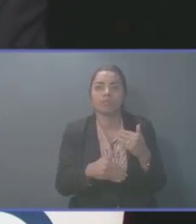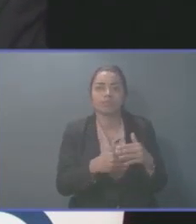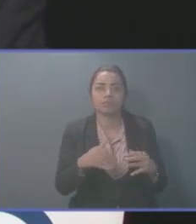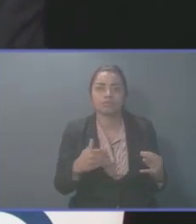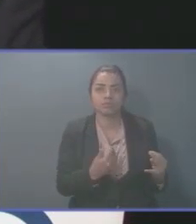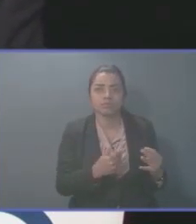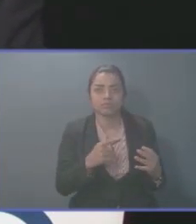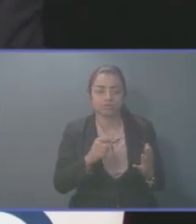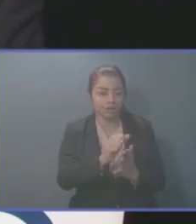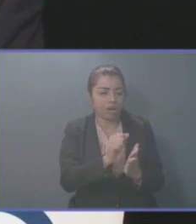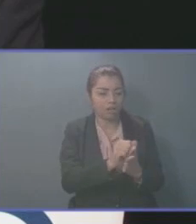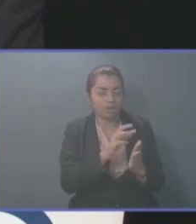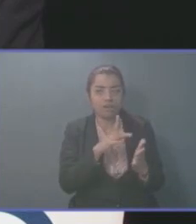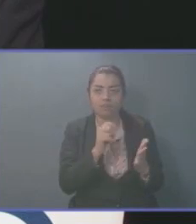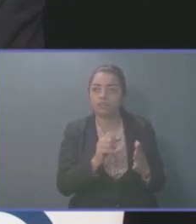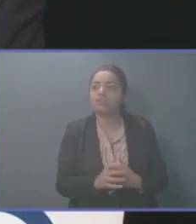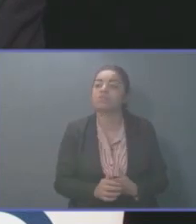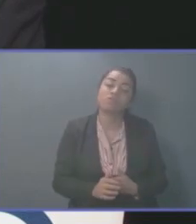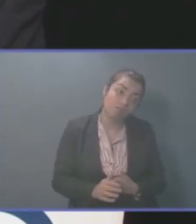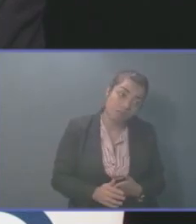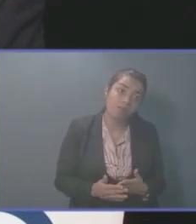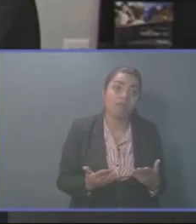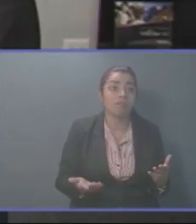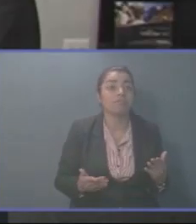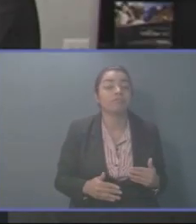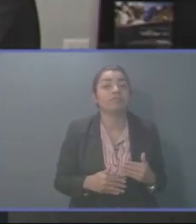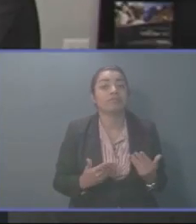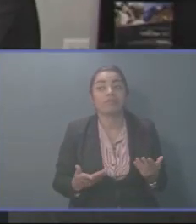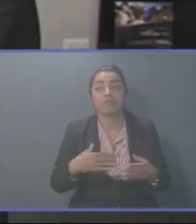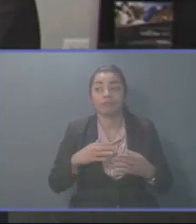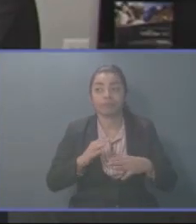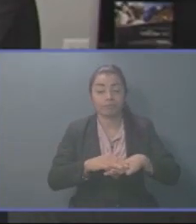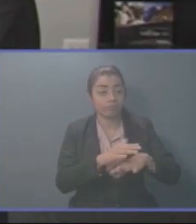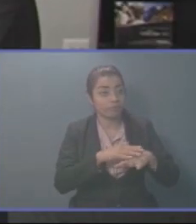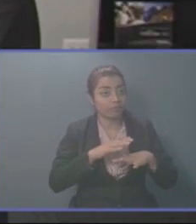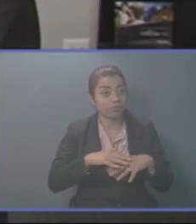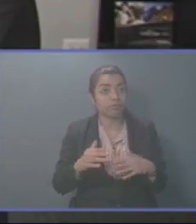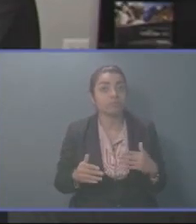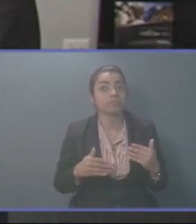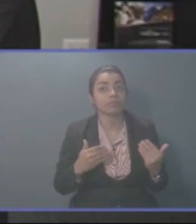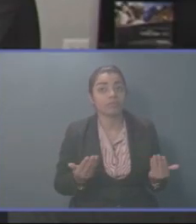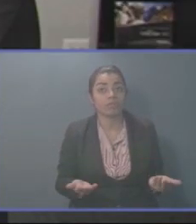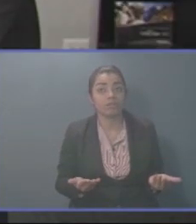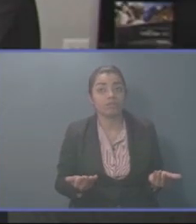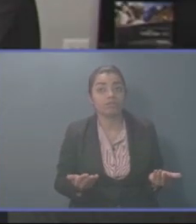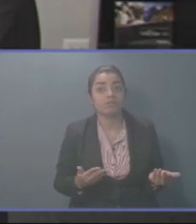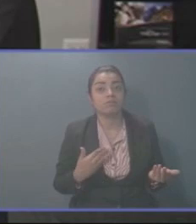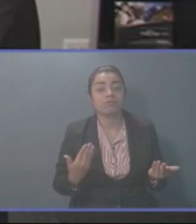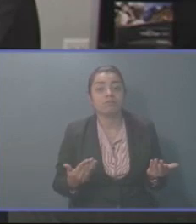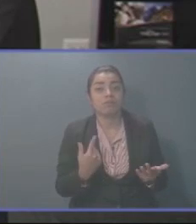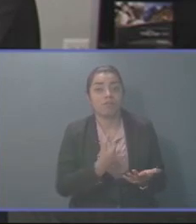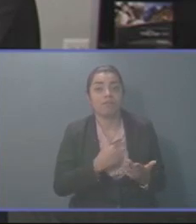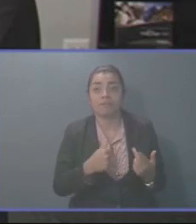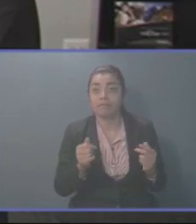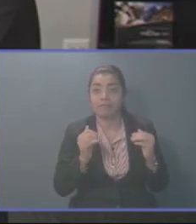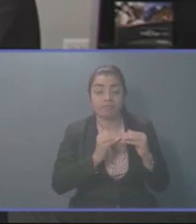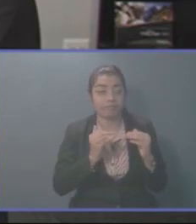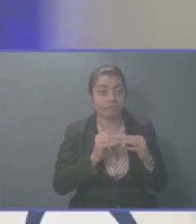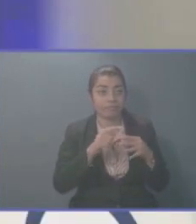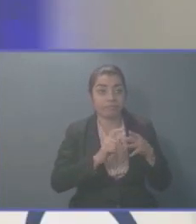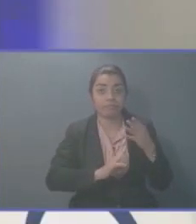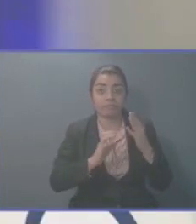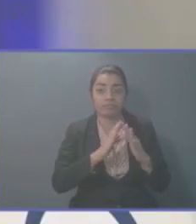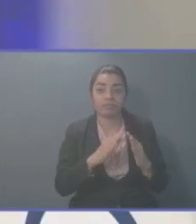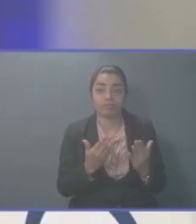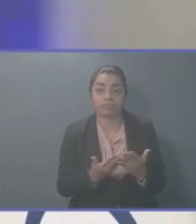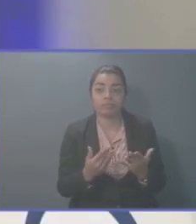apegar este artículo. Claro que sí, porque se habla de convocatoria extraordinaria. Y también, además que la Constitución no